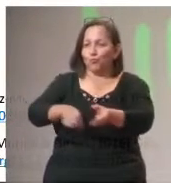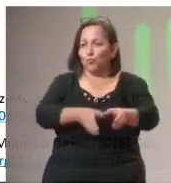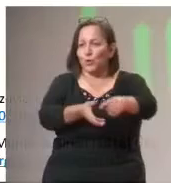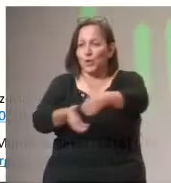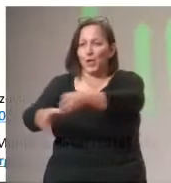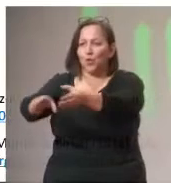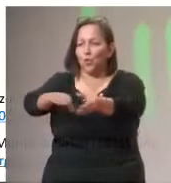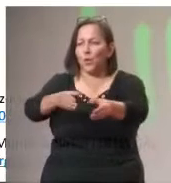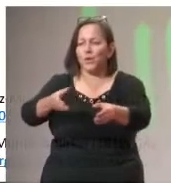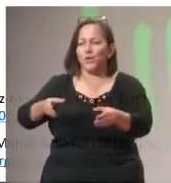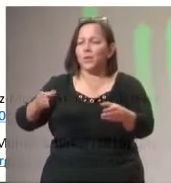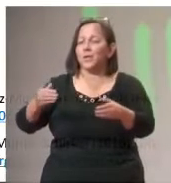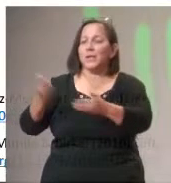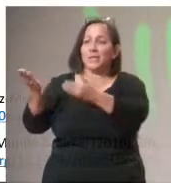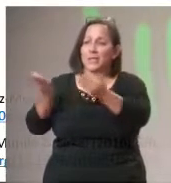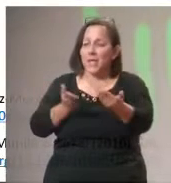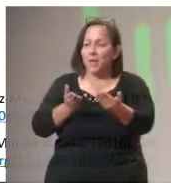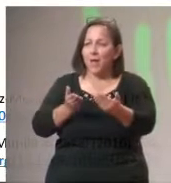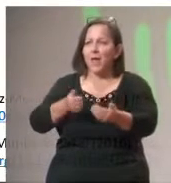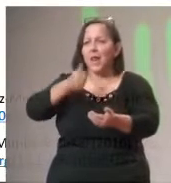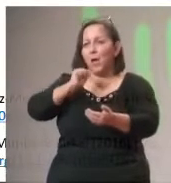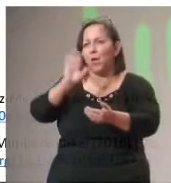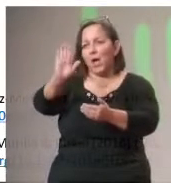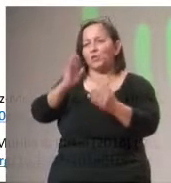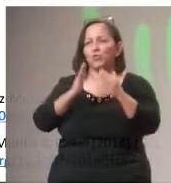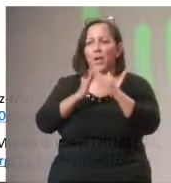El sistema de tuberías que lleva el agua a su casa.